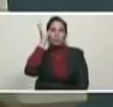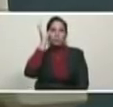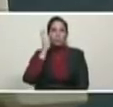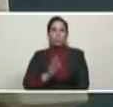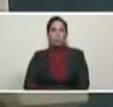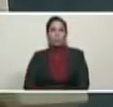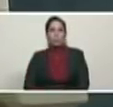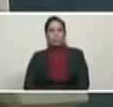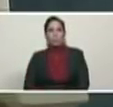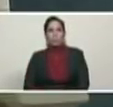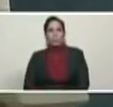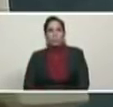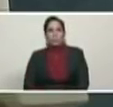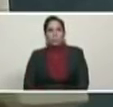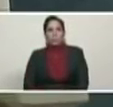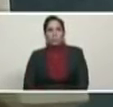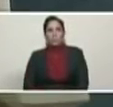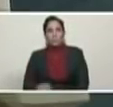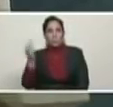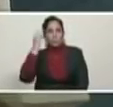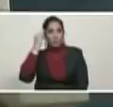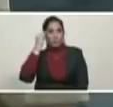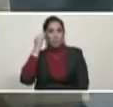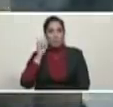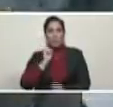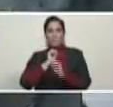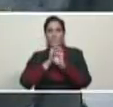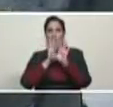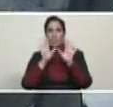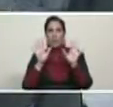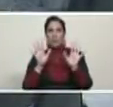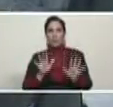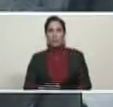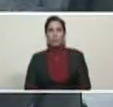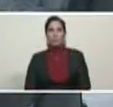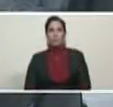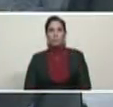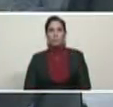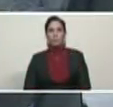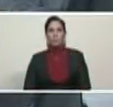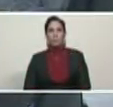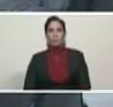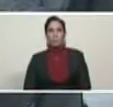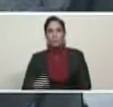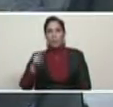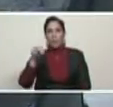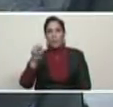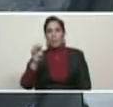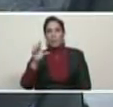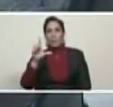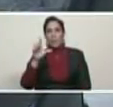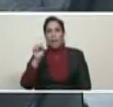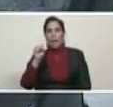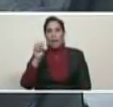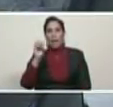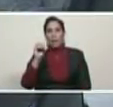de la mente brillante de Nelson Bermúdez,